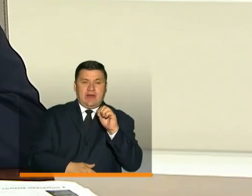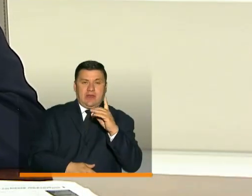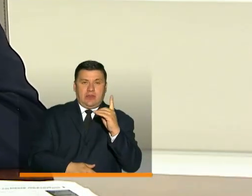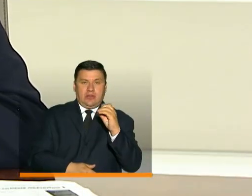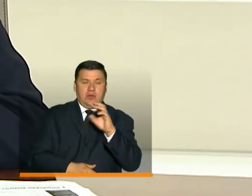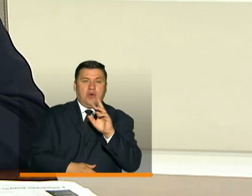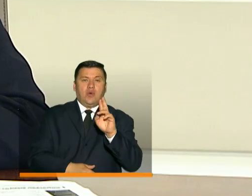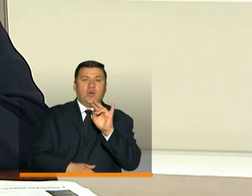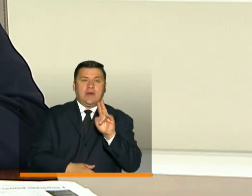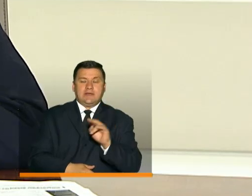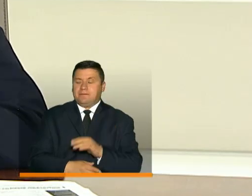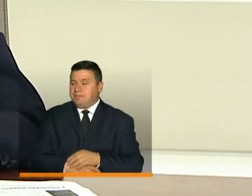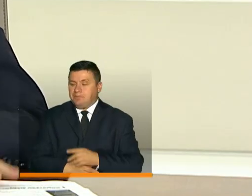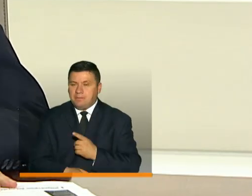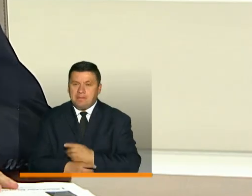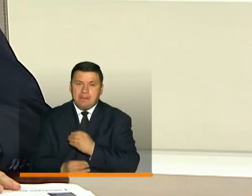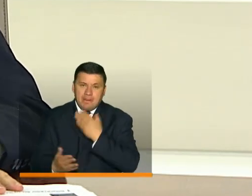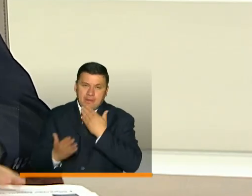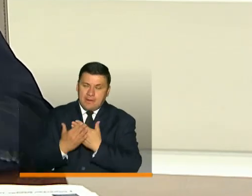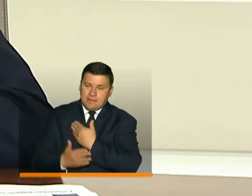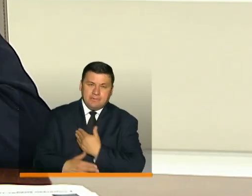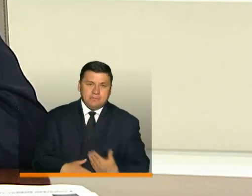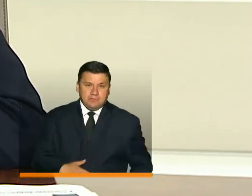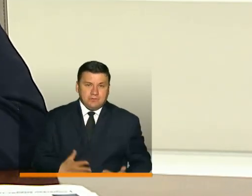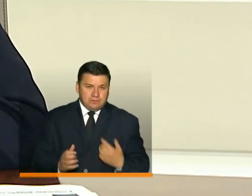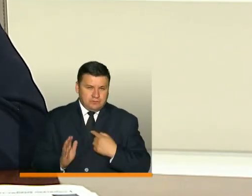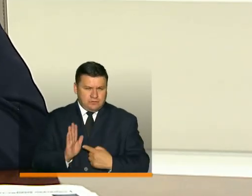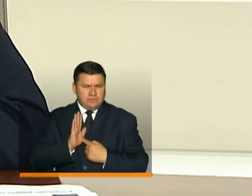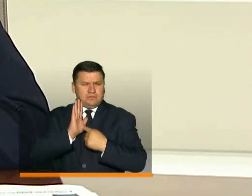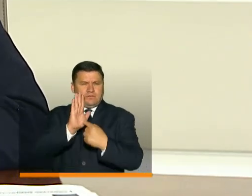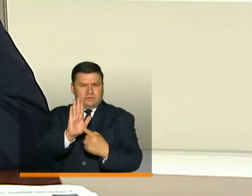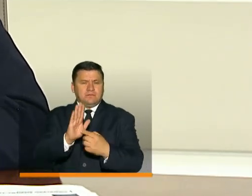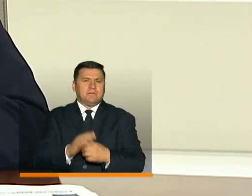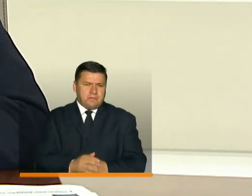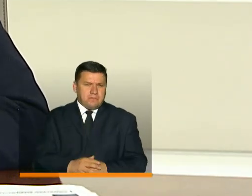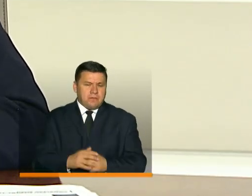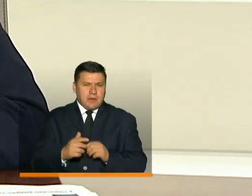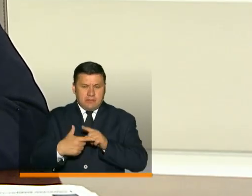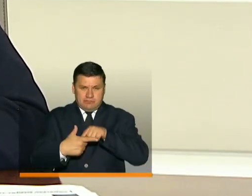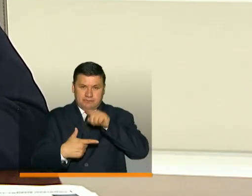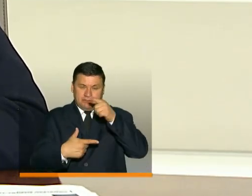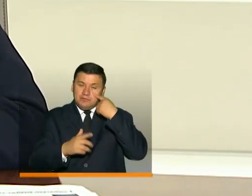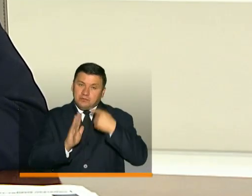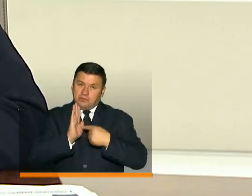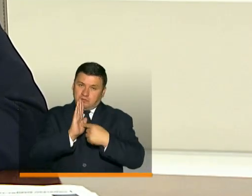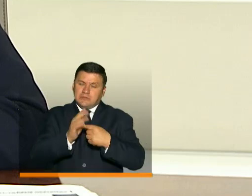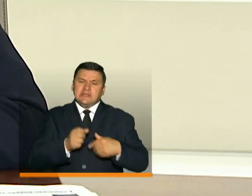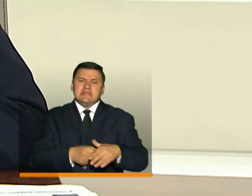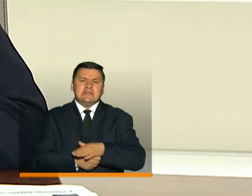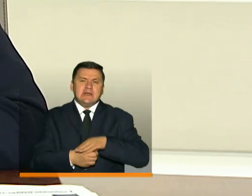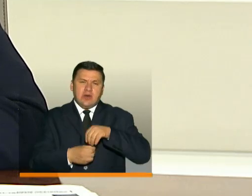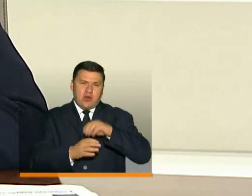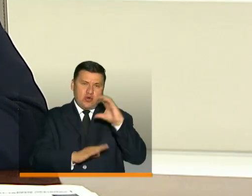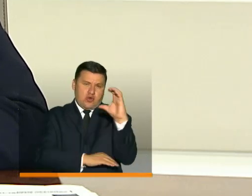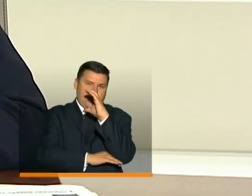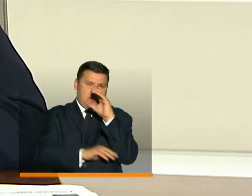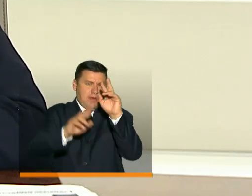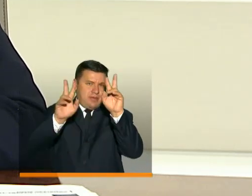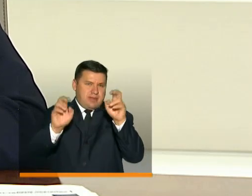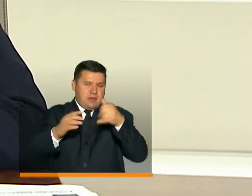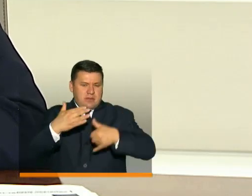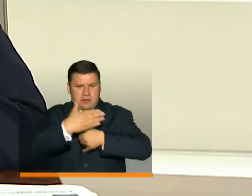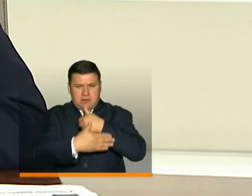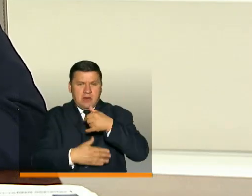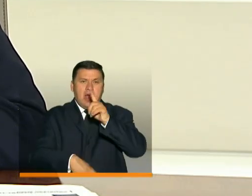gracias. Colombianos, queremos presentarle unas gráficas donde tenemos la situación de Colombia y la